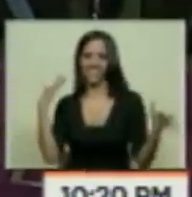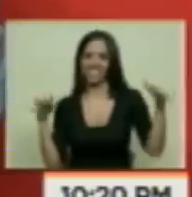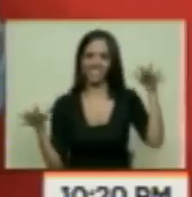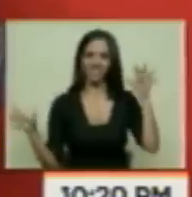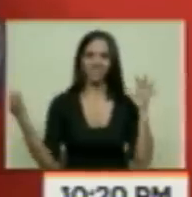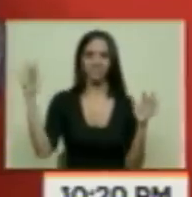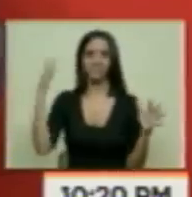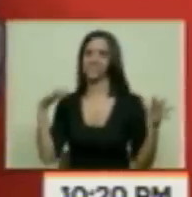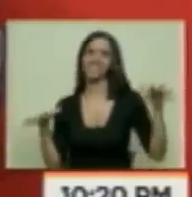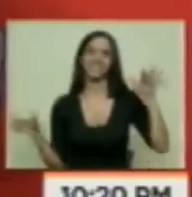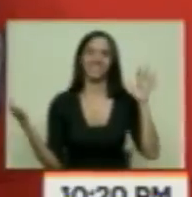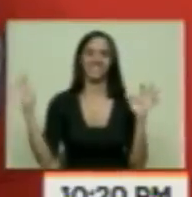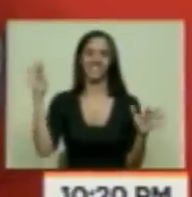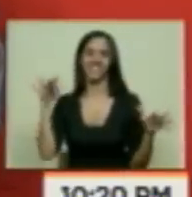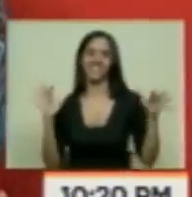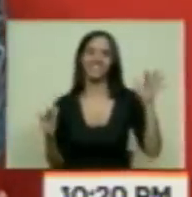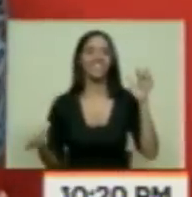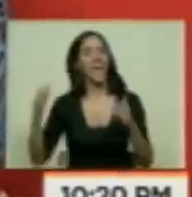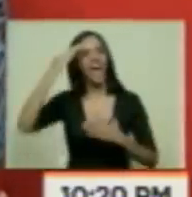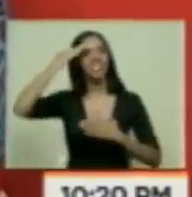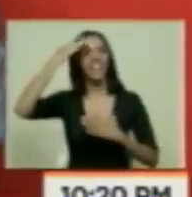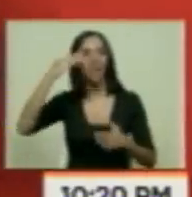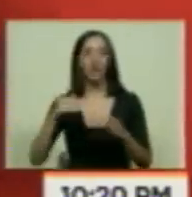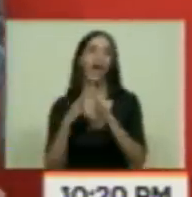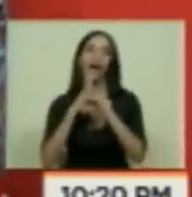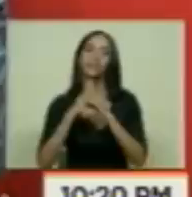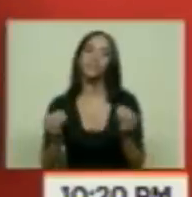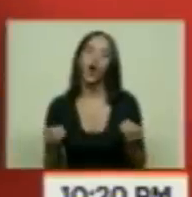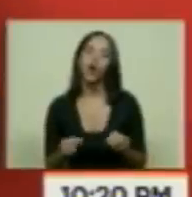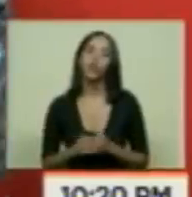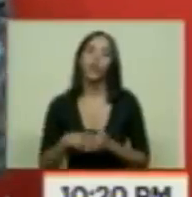Eso. Saludos a todos los que están